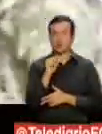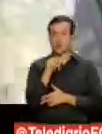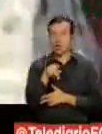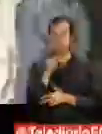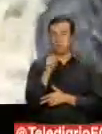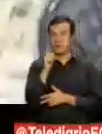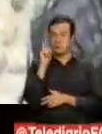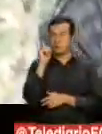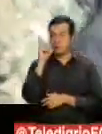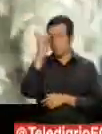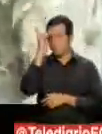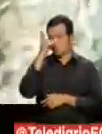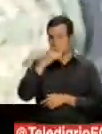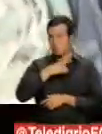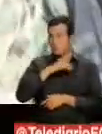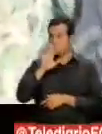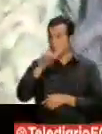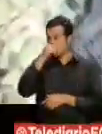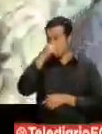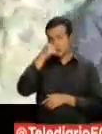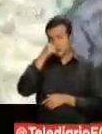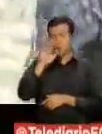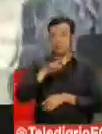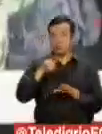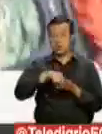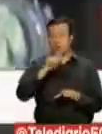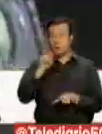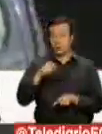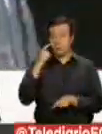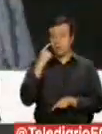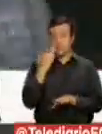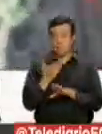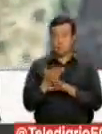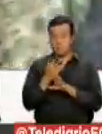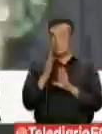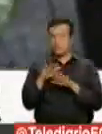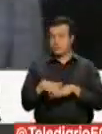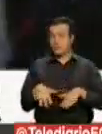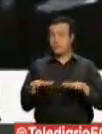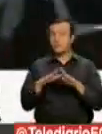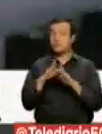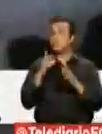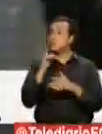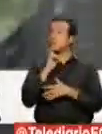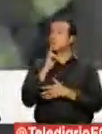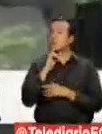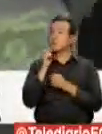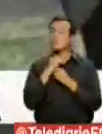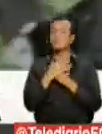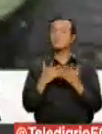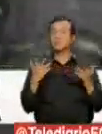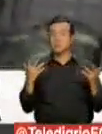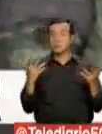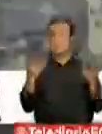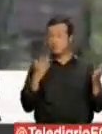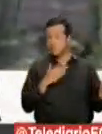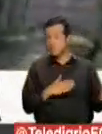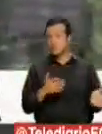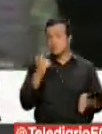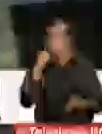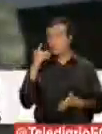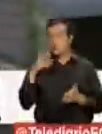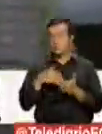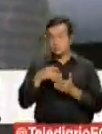el fallo de su juicio por narcotráfico. Sus abogados presentarán ante el segundo circuito de apelaciones de los Estados Unidos un recurso contra